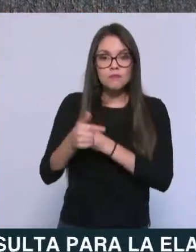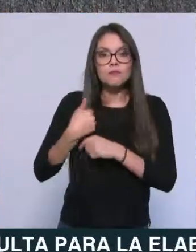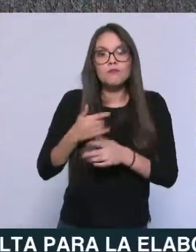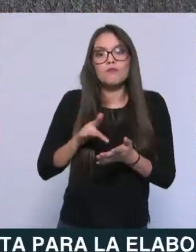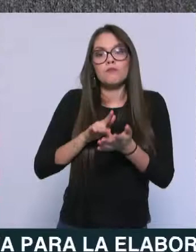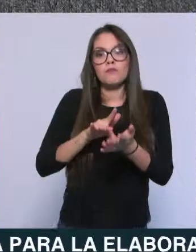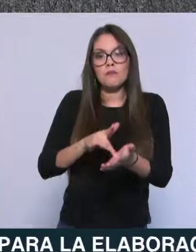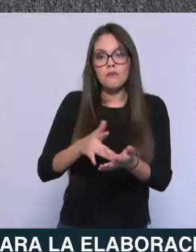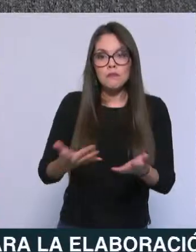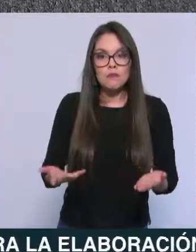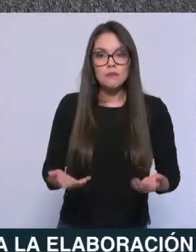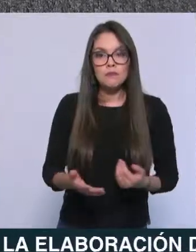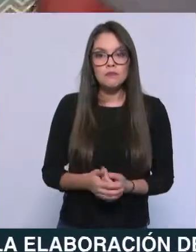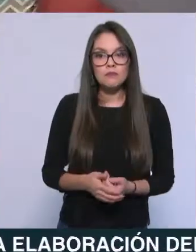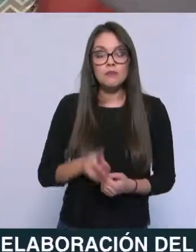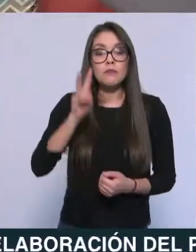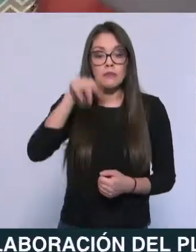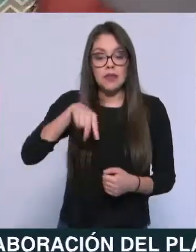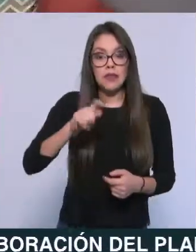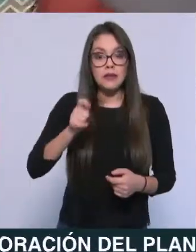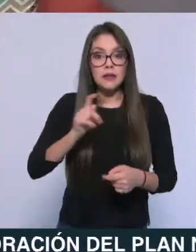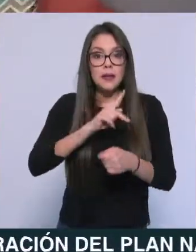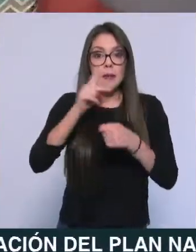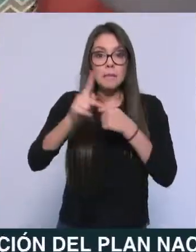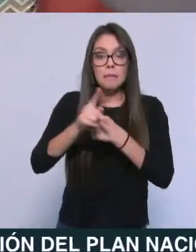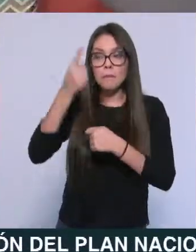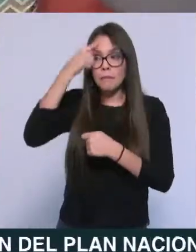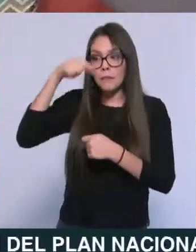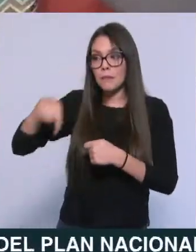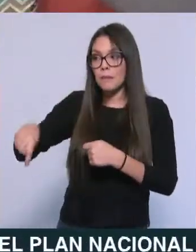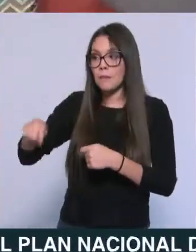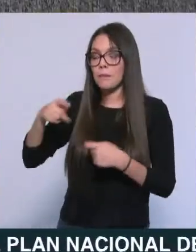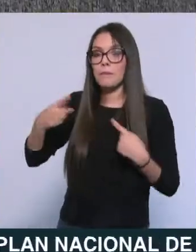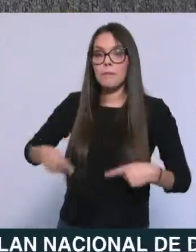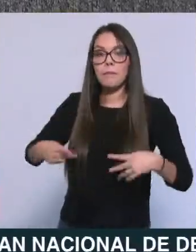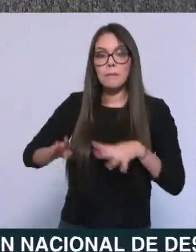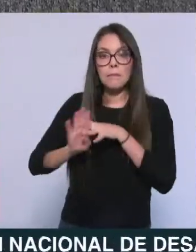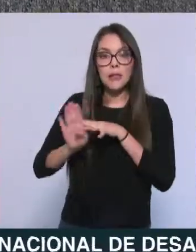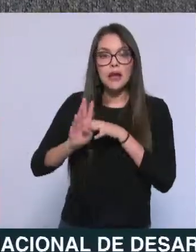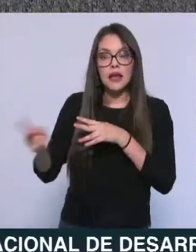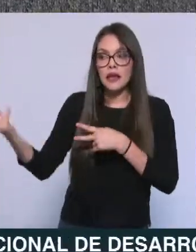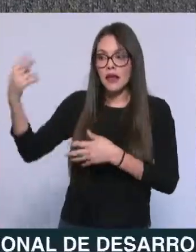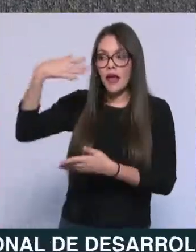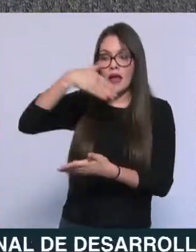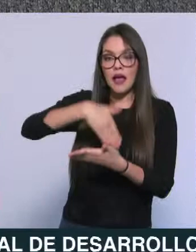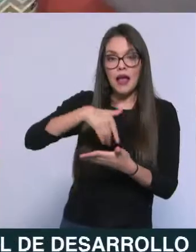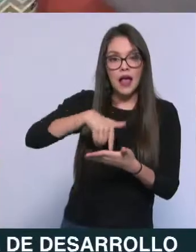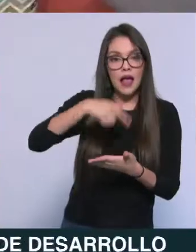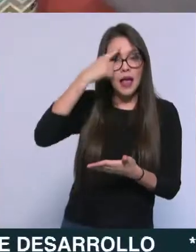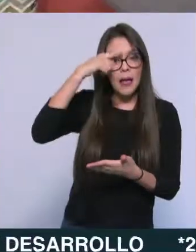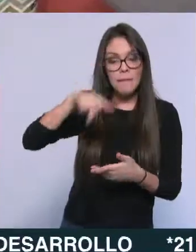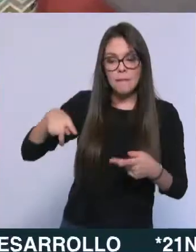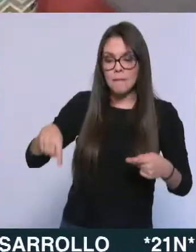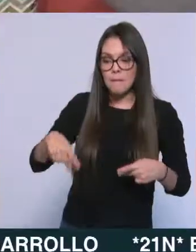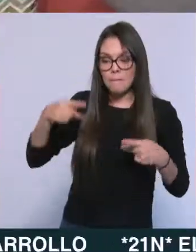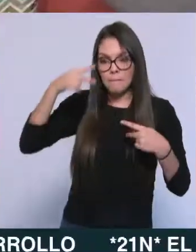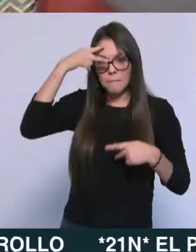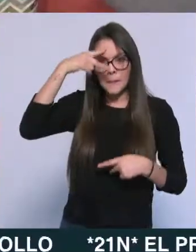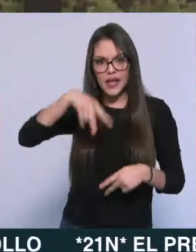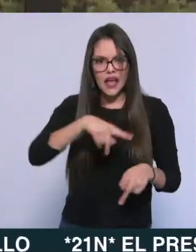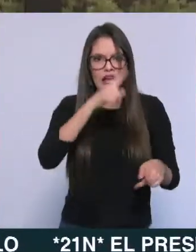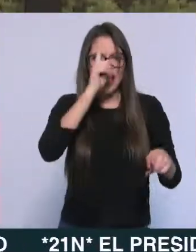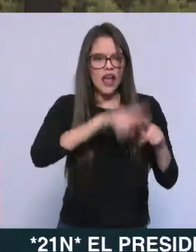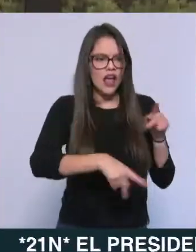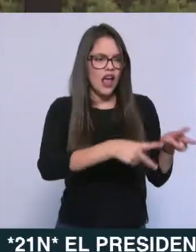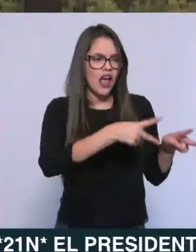destino de migrantes. ¿Es cierto, como dicen por ahí, que nos van a quitar los trabajos a los mexicanos, los migrantes? Yo creo que no nos van a quitar los